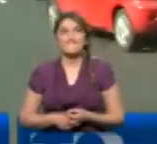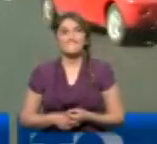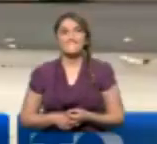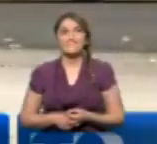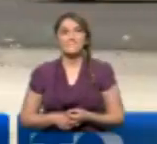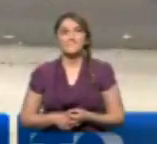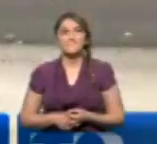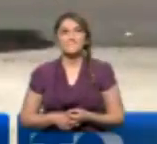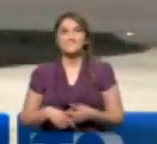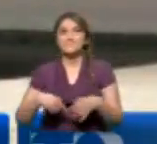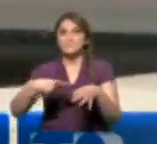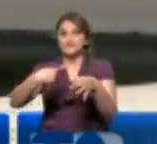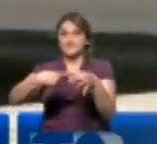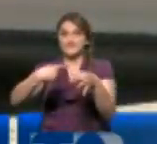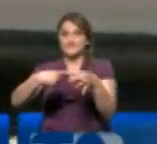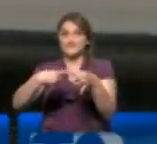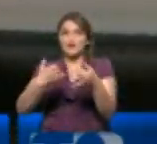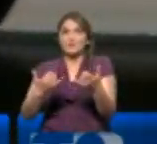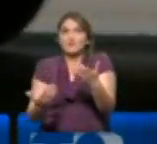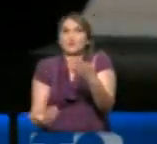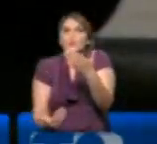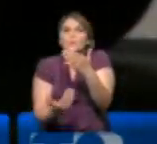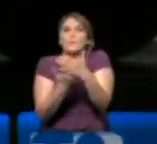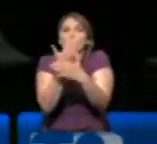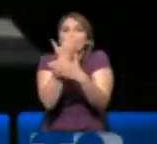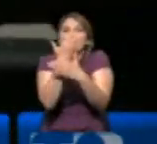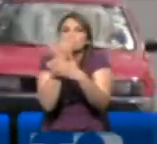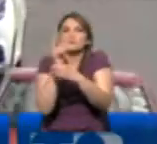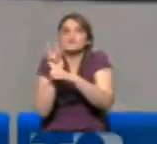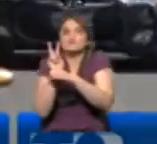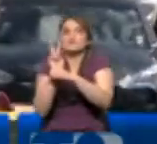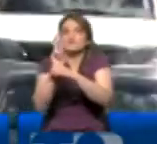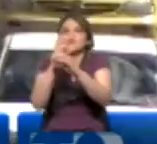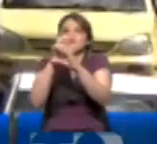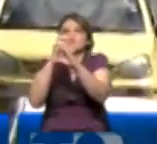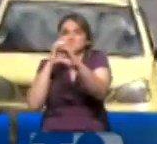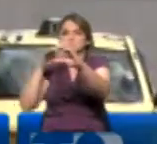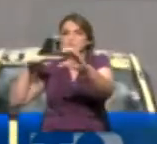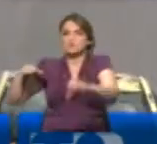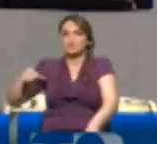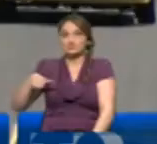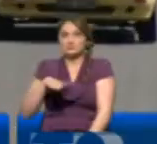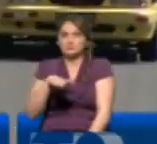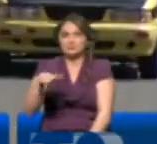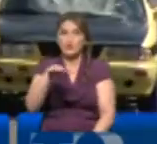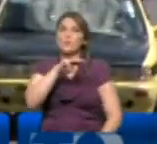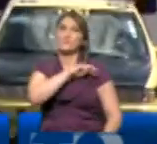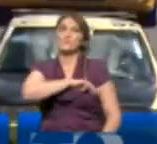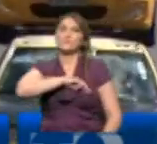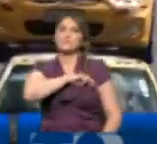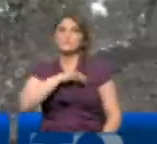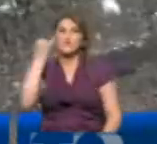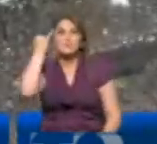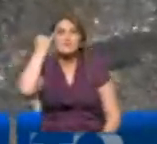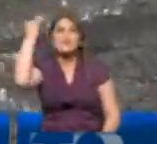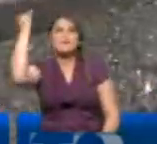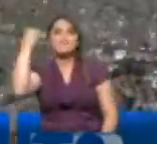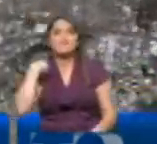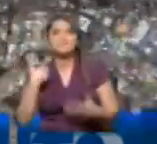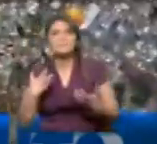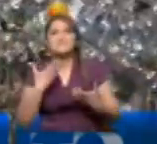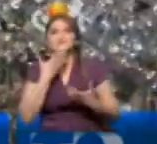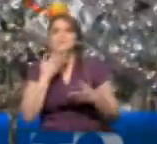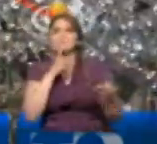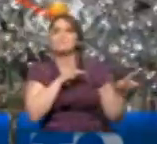Que Quito cuente con un gran corredor metropolitano que reorganice el espacio público es la intención del municipio capitalino. Se plantea una